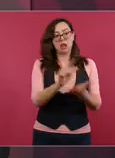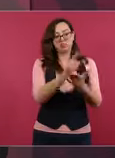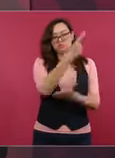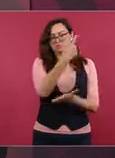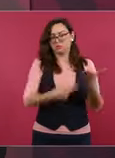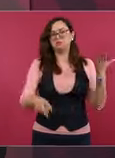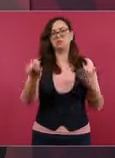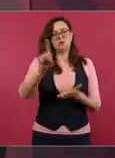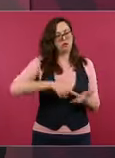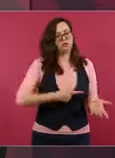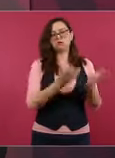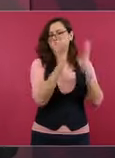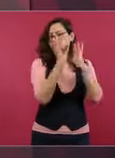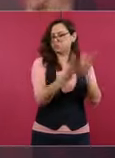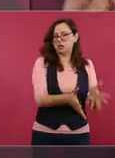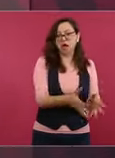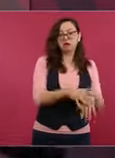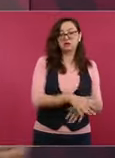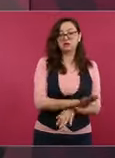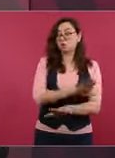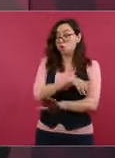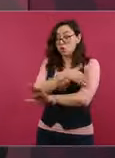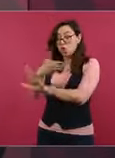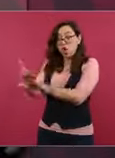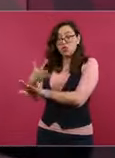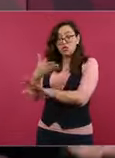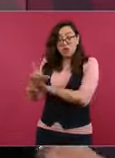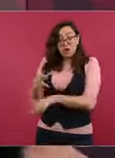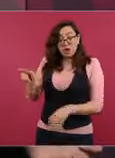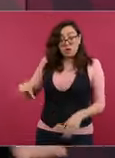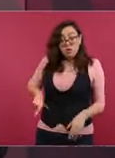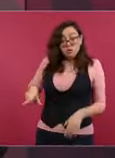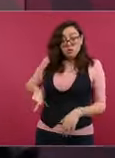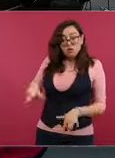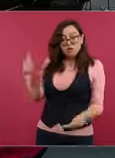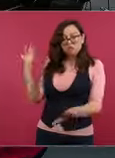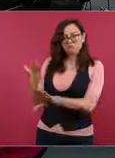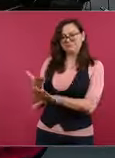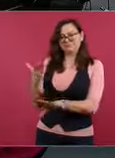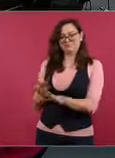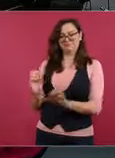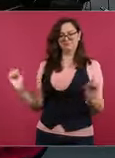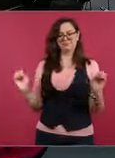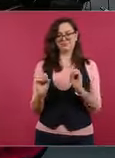persecución. Es evidente, bueno, tan es así